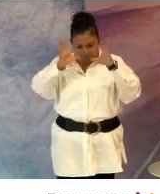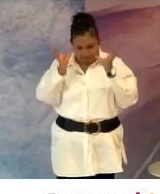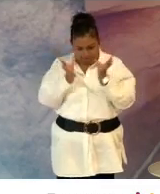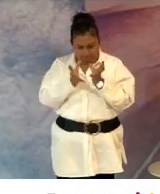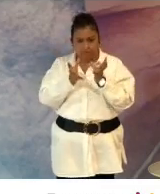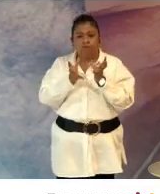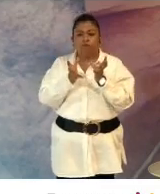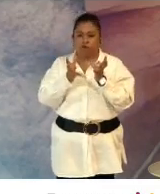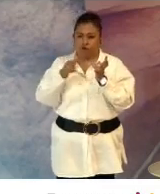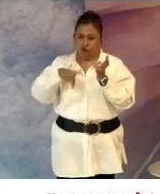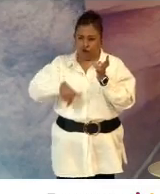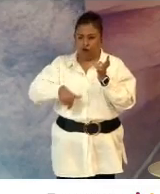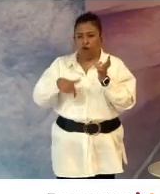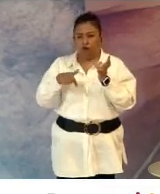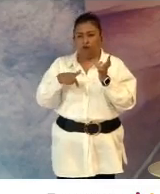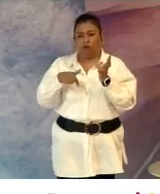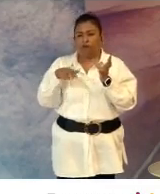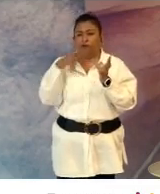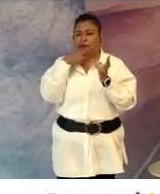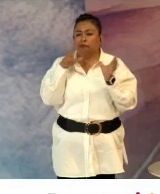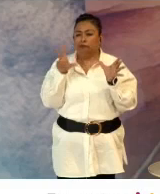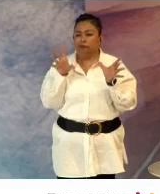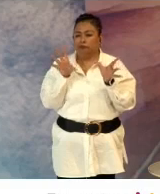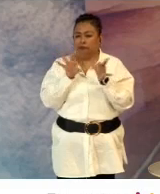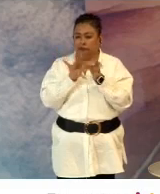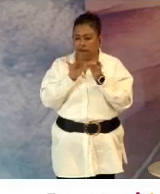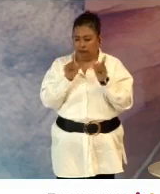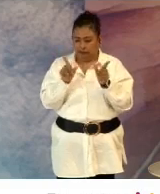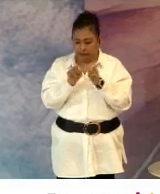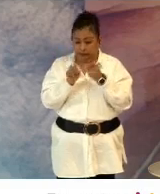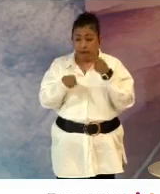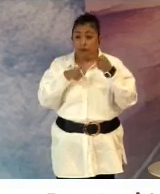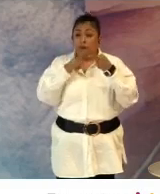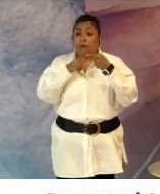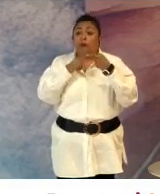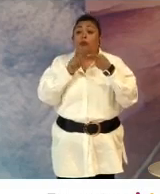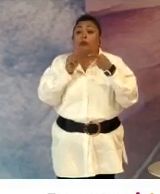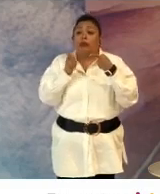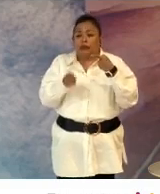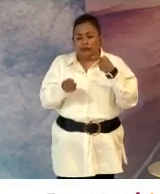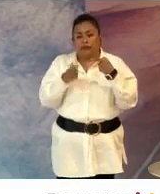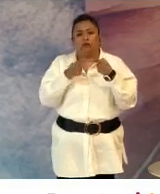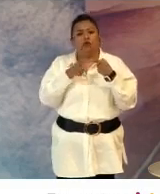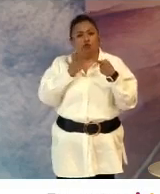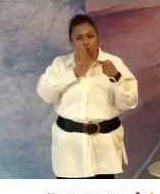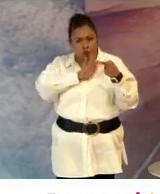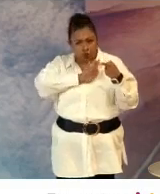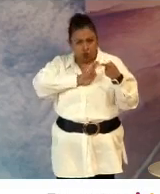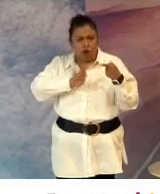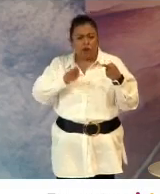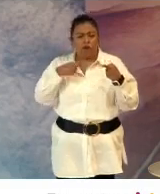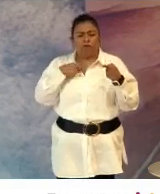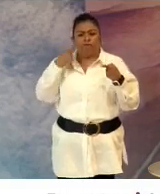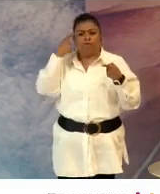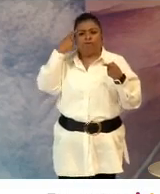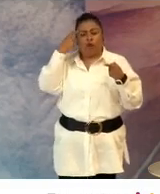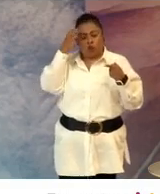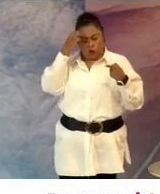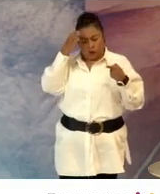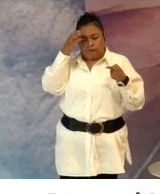que voy a mencionar brevemente. La primera es la capacidad de ser consciente.